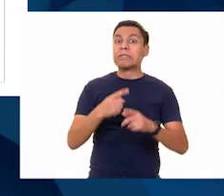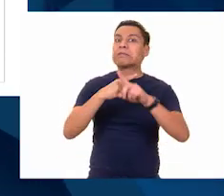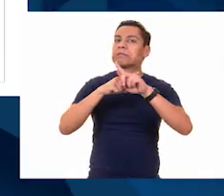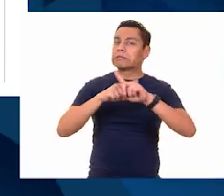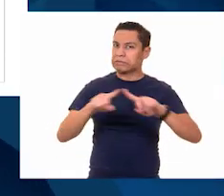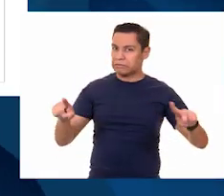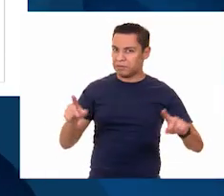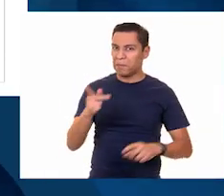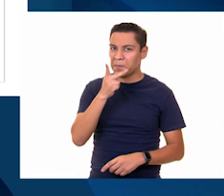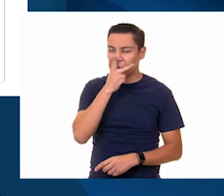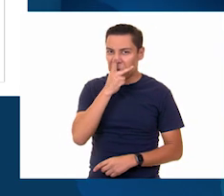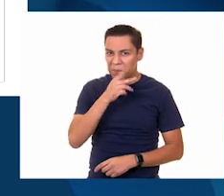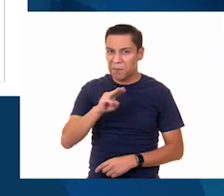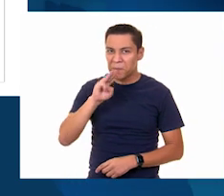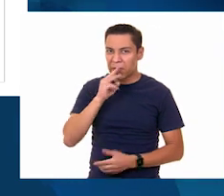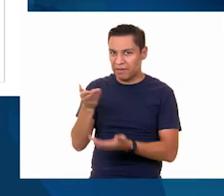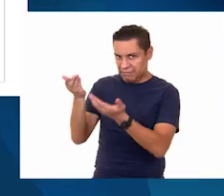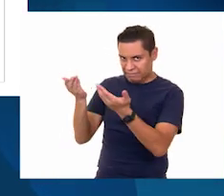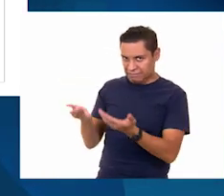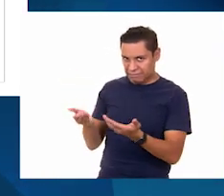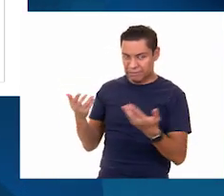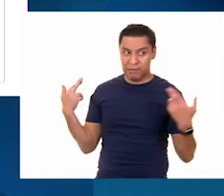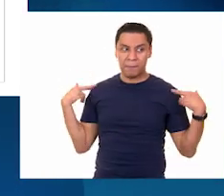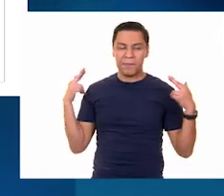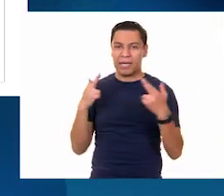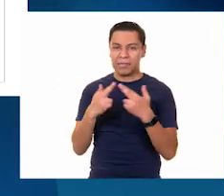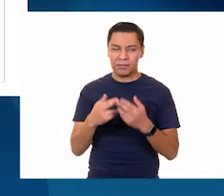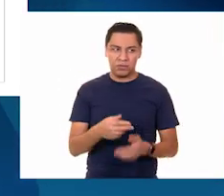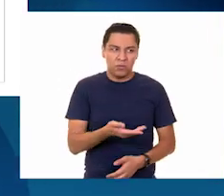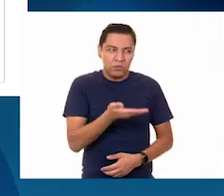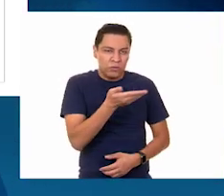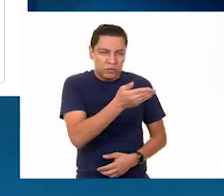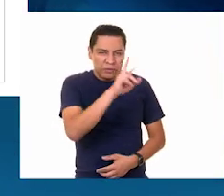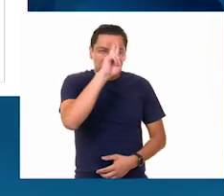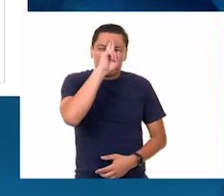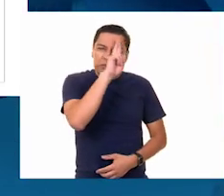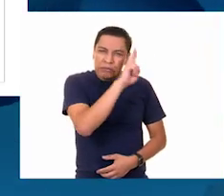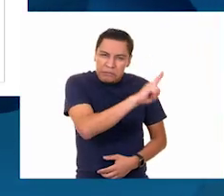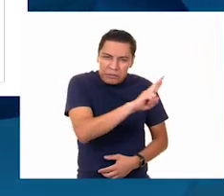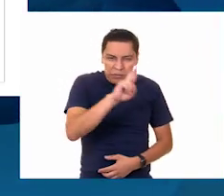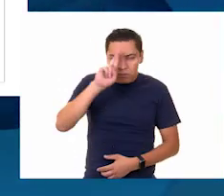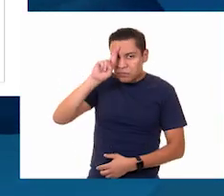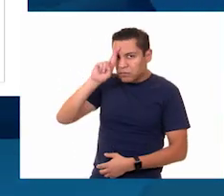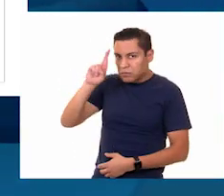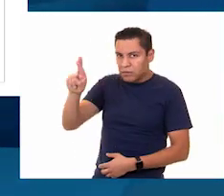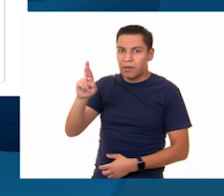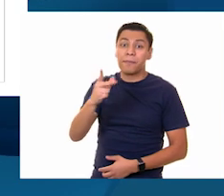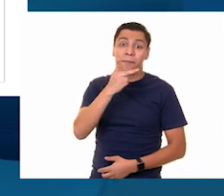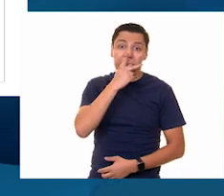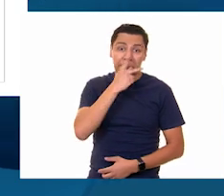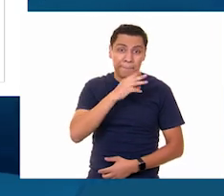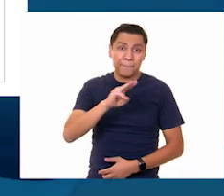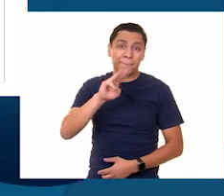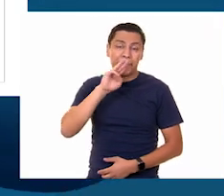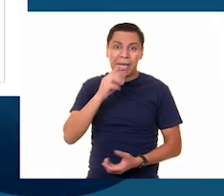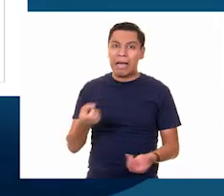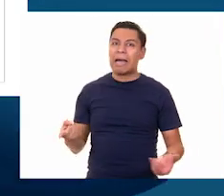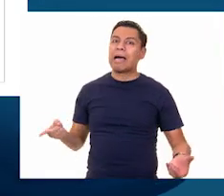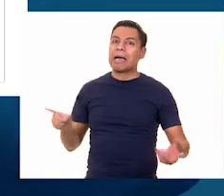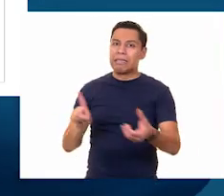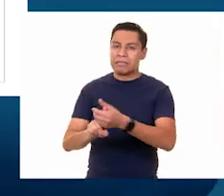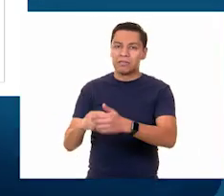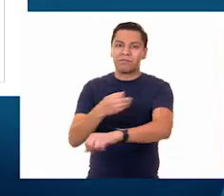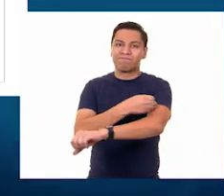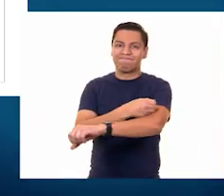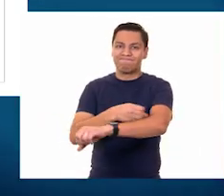a los padres y madres de tú y a los maestros de usted se relaciona con el hecho de que los padres enfrentan el problema en un entorno familiar,